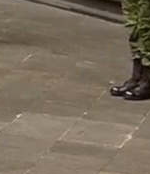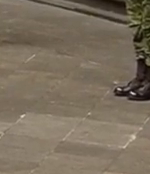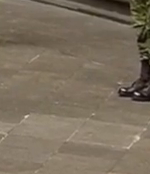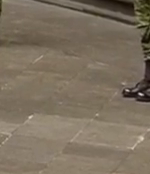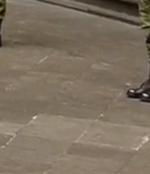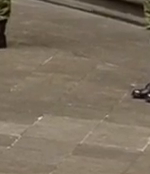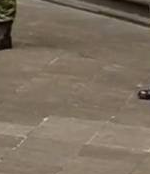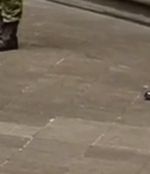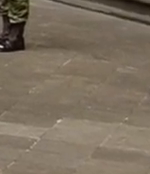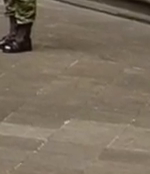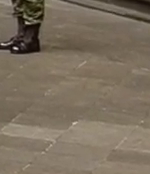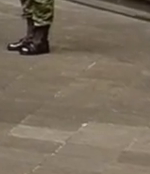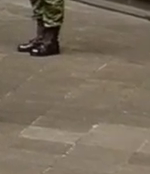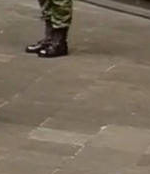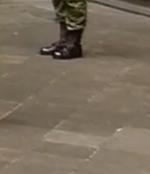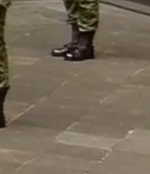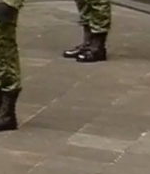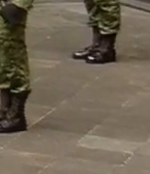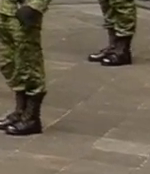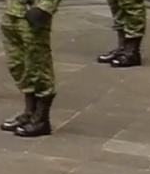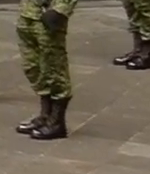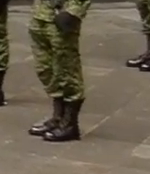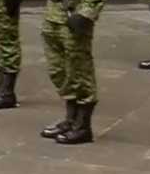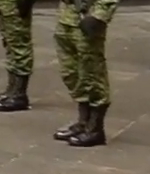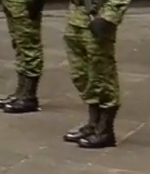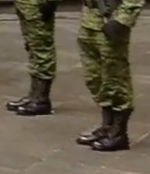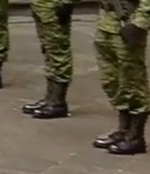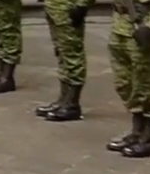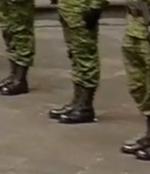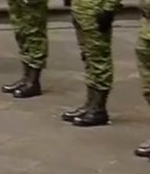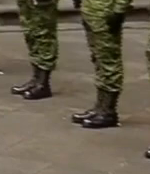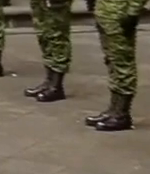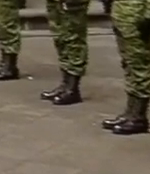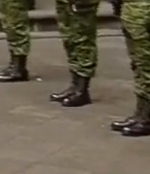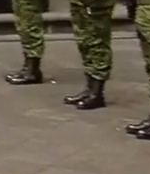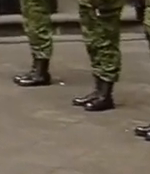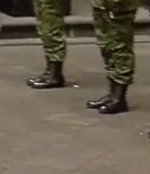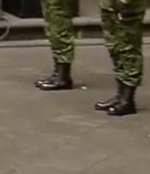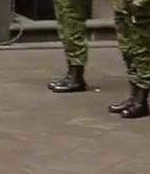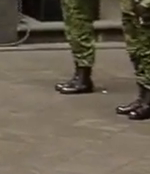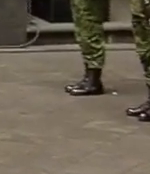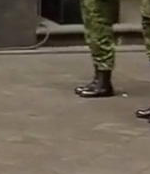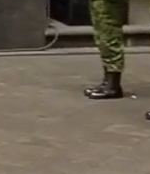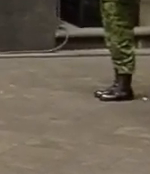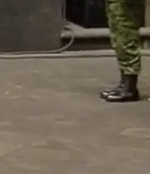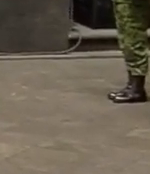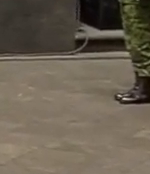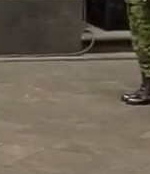Se agradece la asistencia del presidente de la República. Buenas tardes.